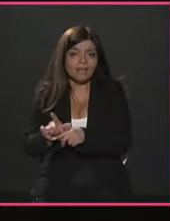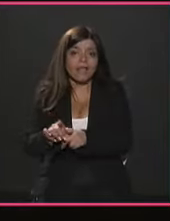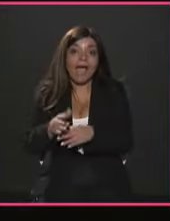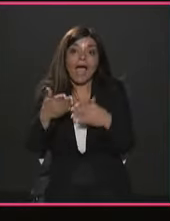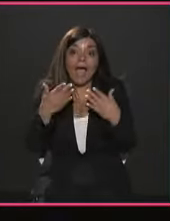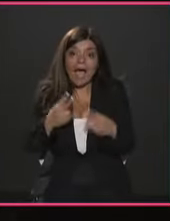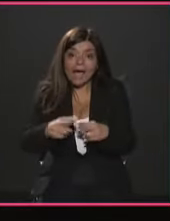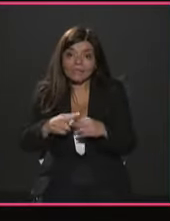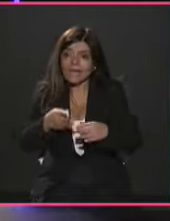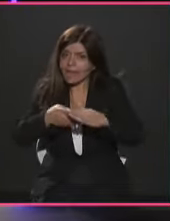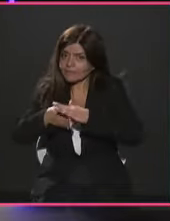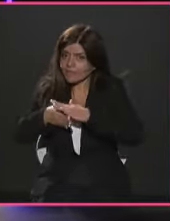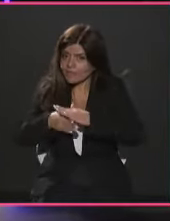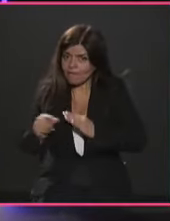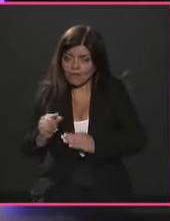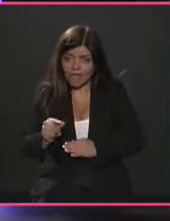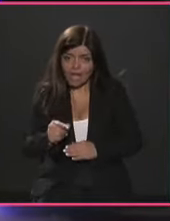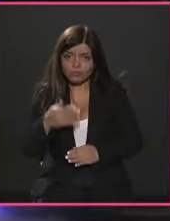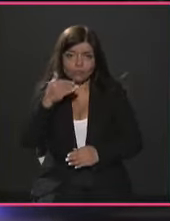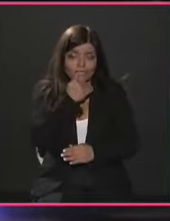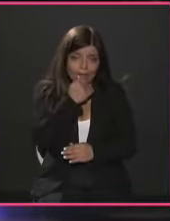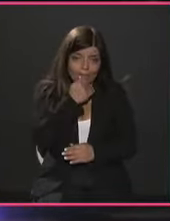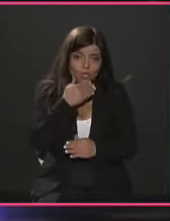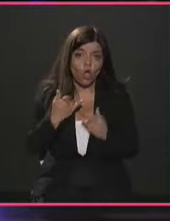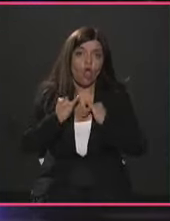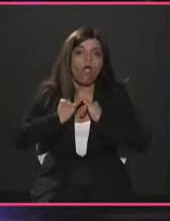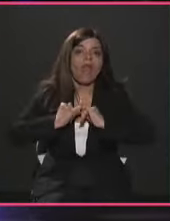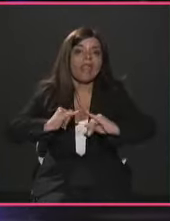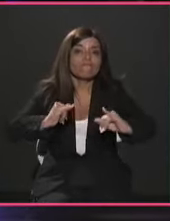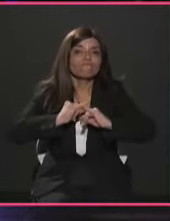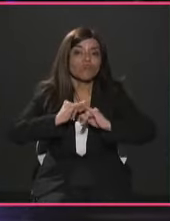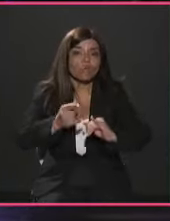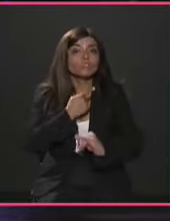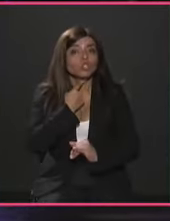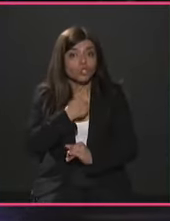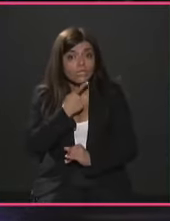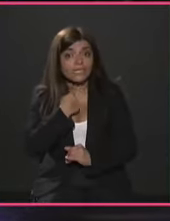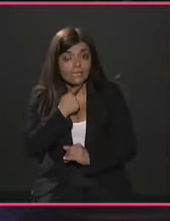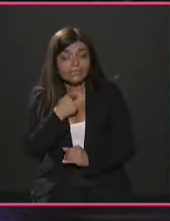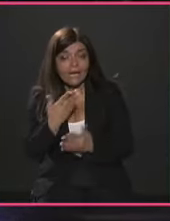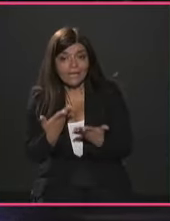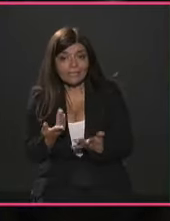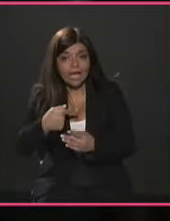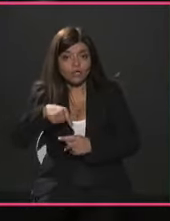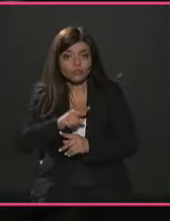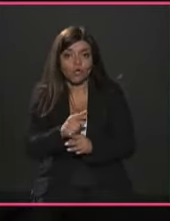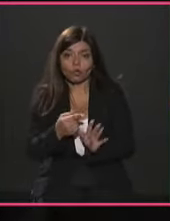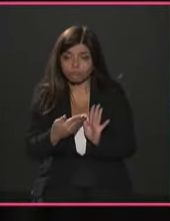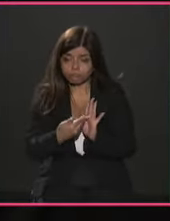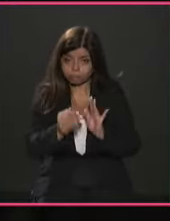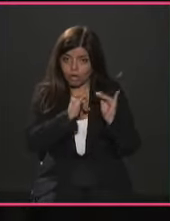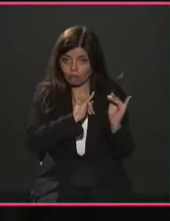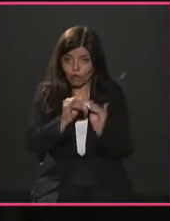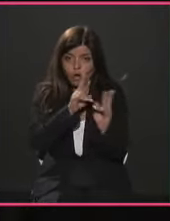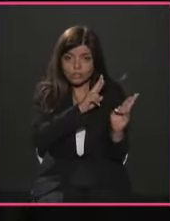mucho más accesible le podemos entregar información muy interesante que por supuesto los vamos Man tener al tanto también sobre los resultados finales de este